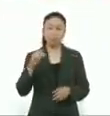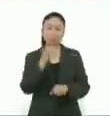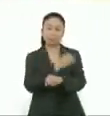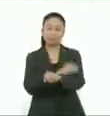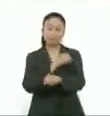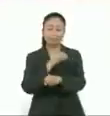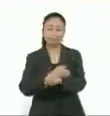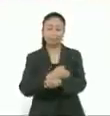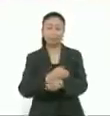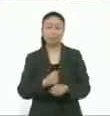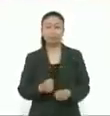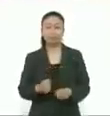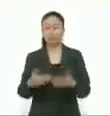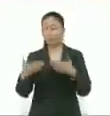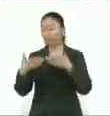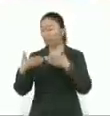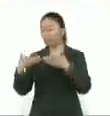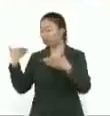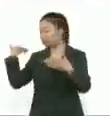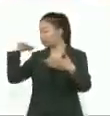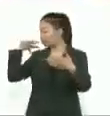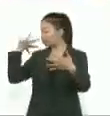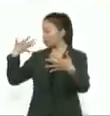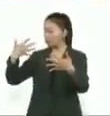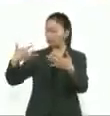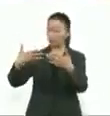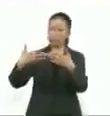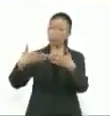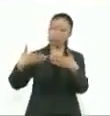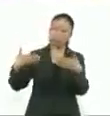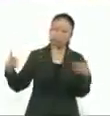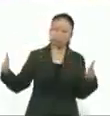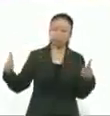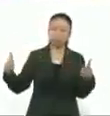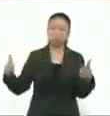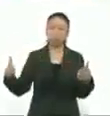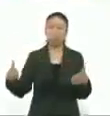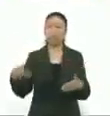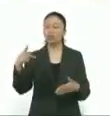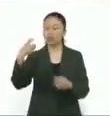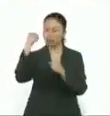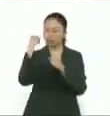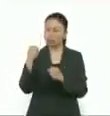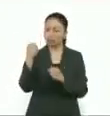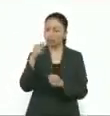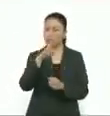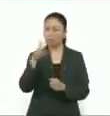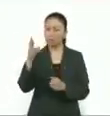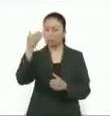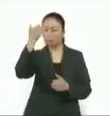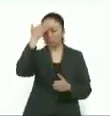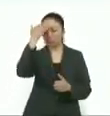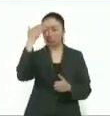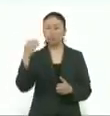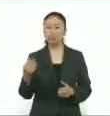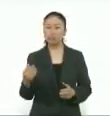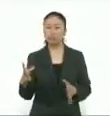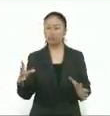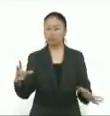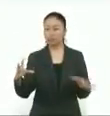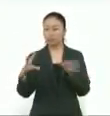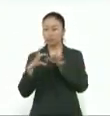que nos marcaron el camino. Desde acá reconocemos su lucha y nos asumimos